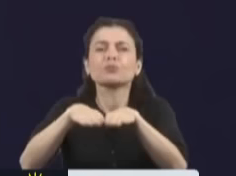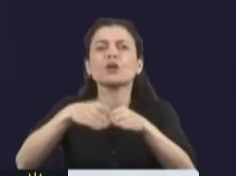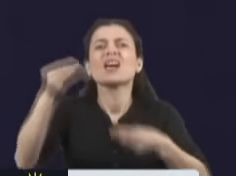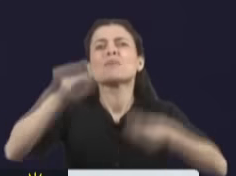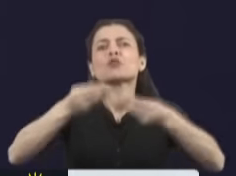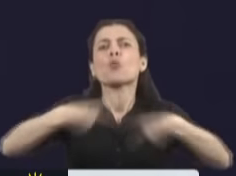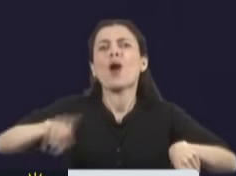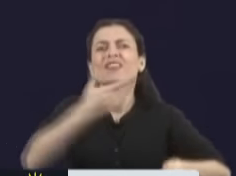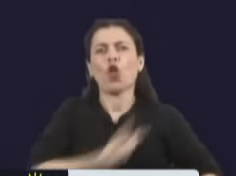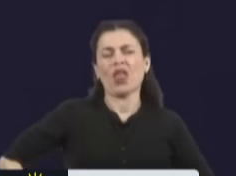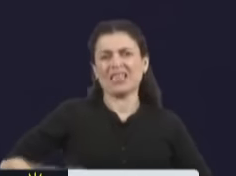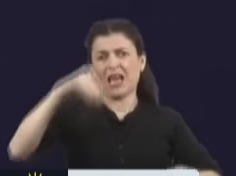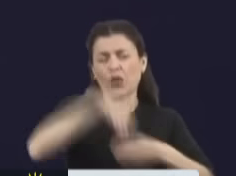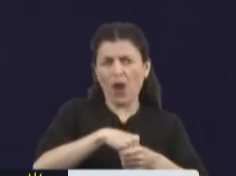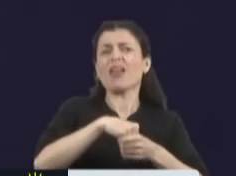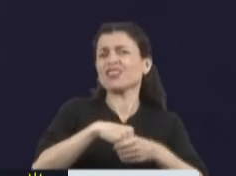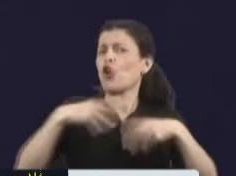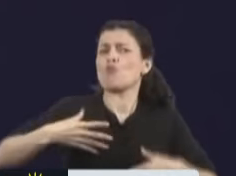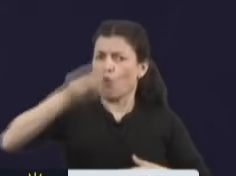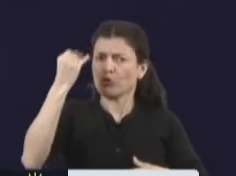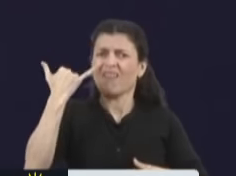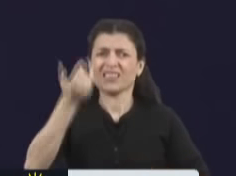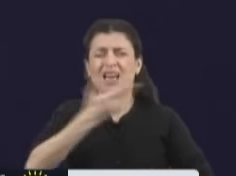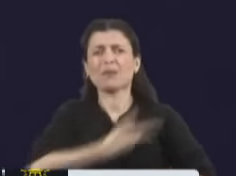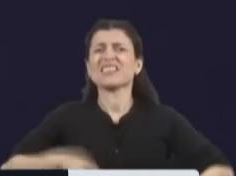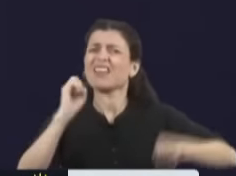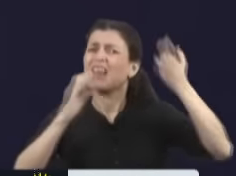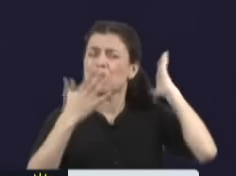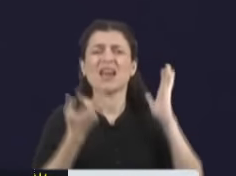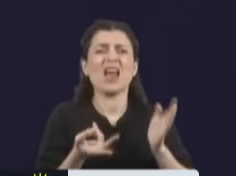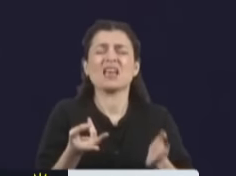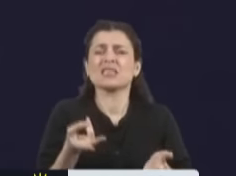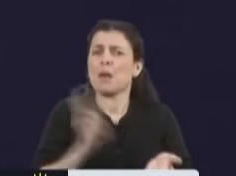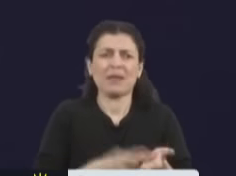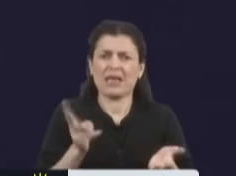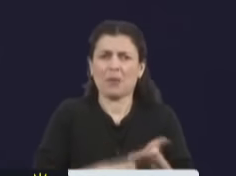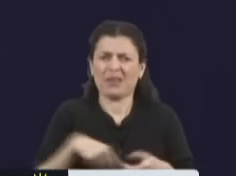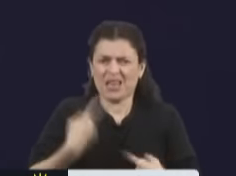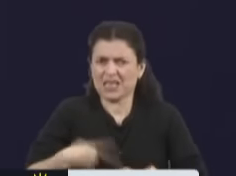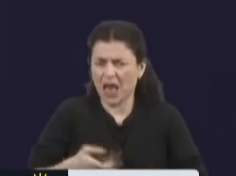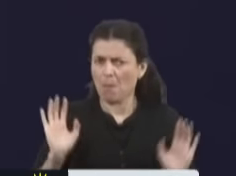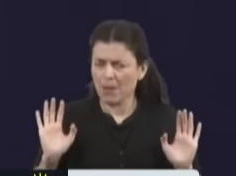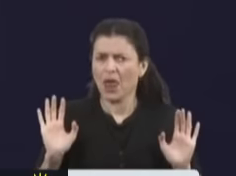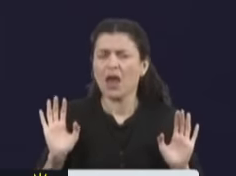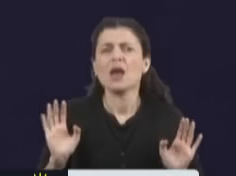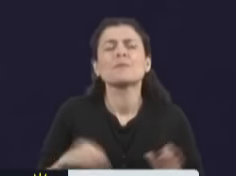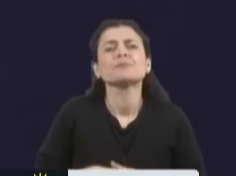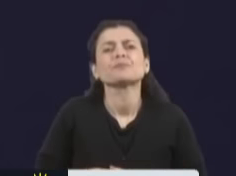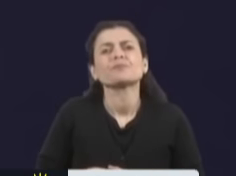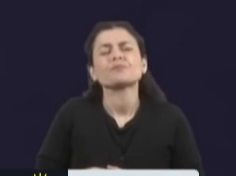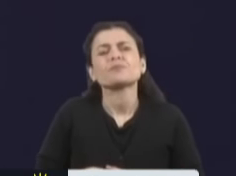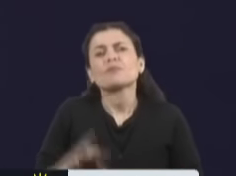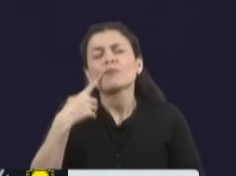presidente y lo repetimos hasta el hartazgo todos los funcionarios eh es absolutamente